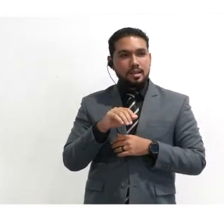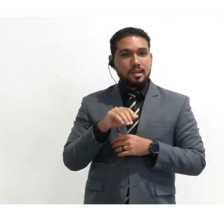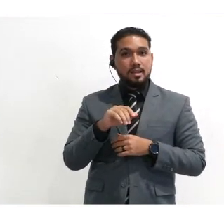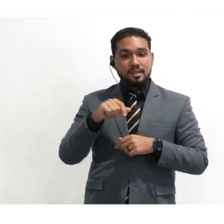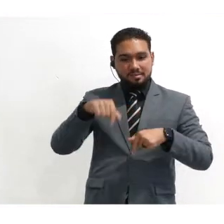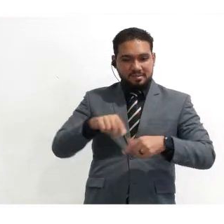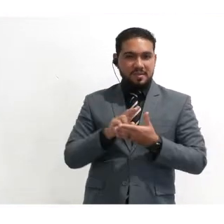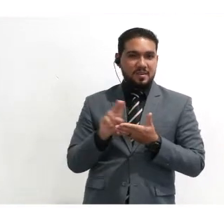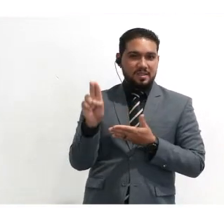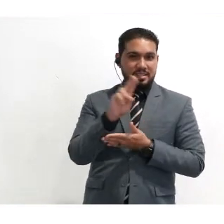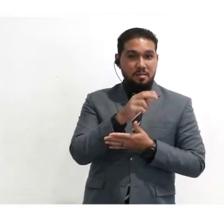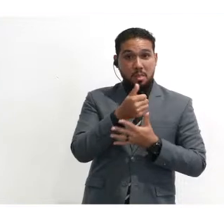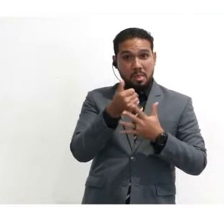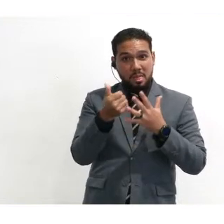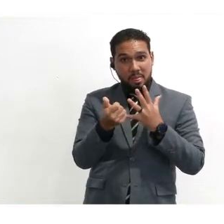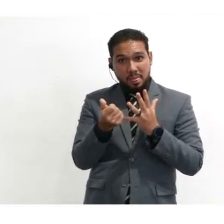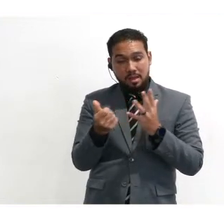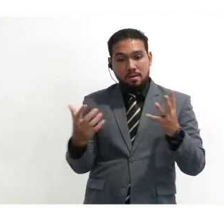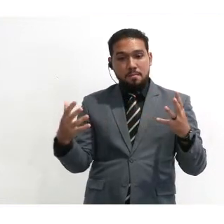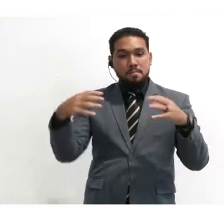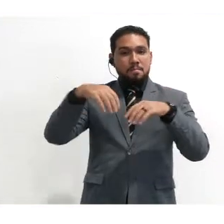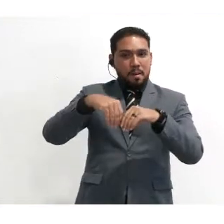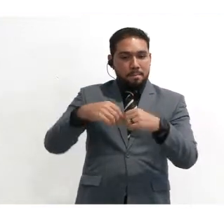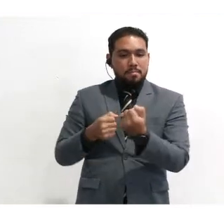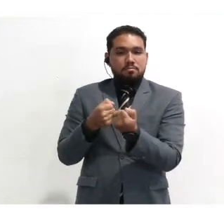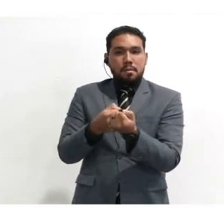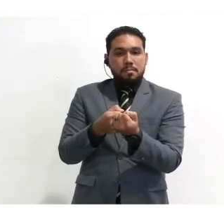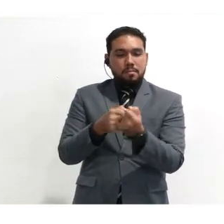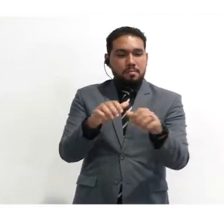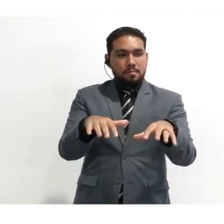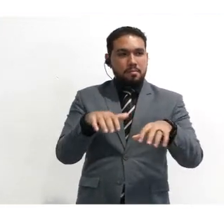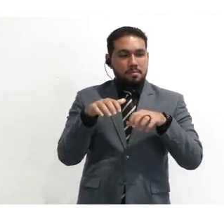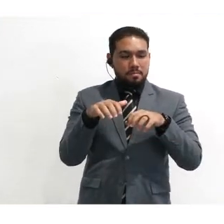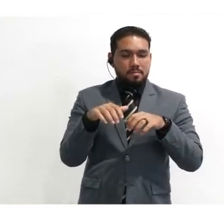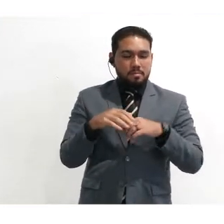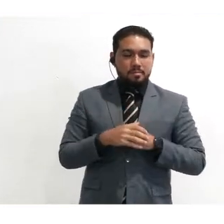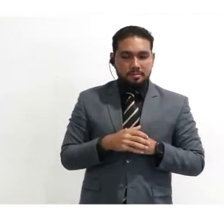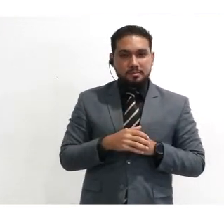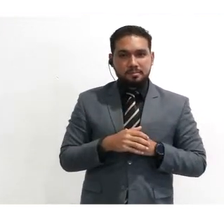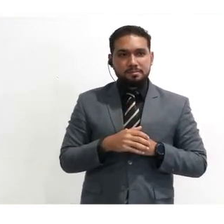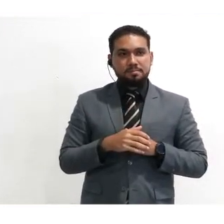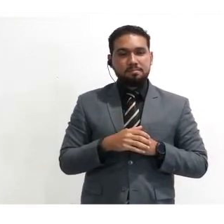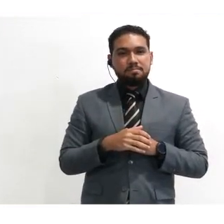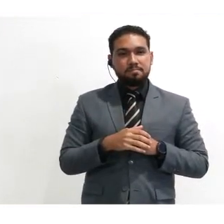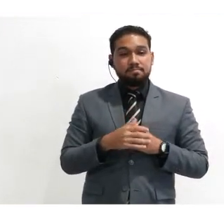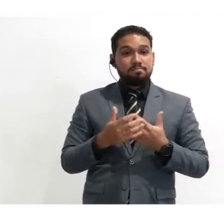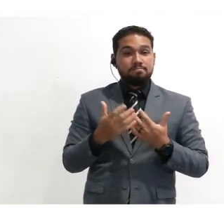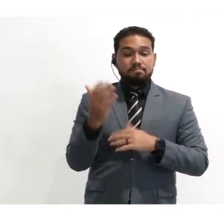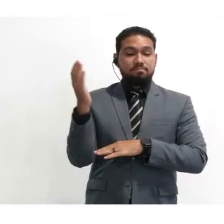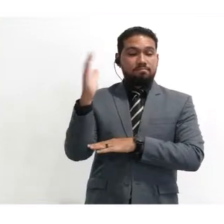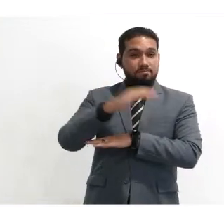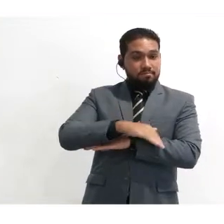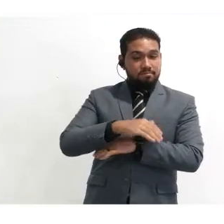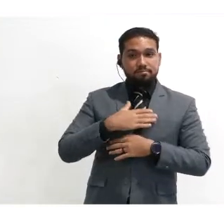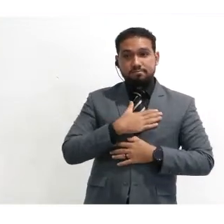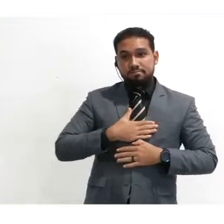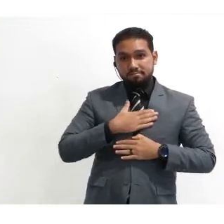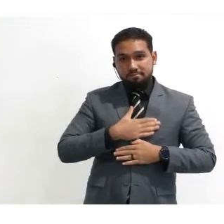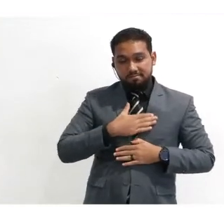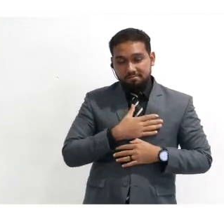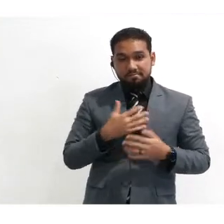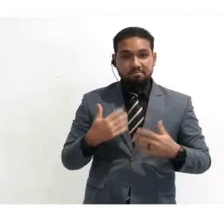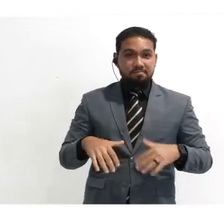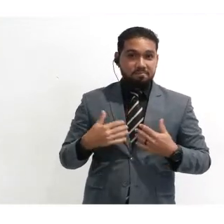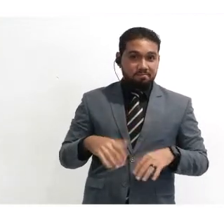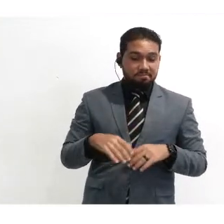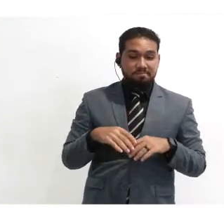UNICARIBE. Definitivamente ha sido una jornada maravillosa. Queremos recordarles que este programa de